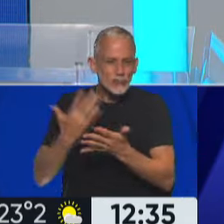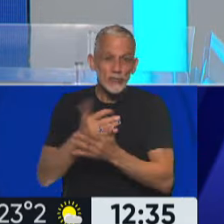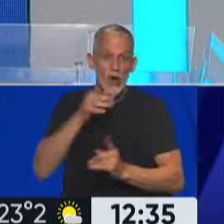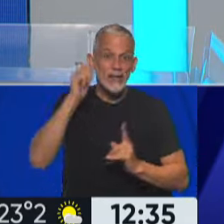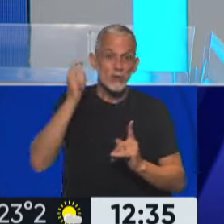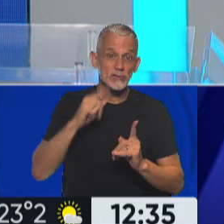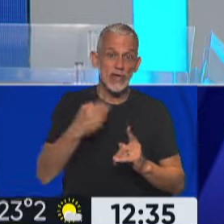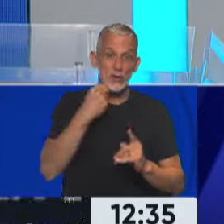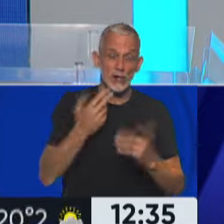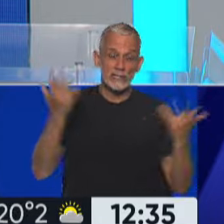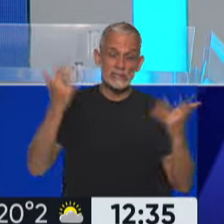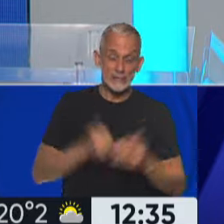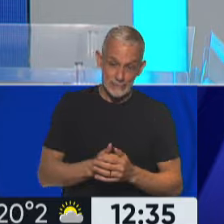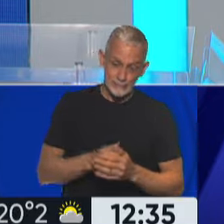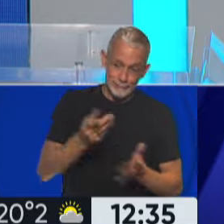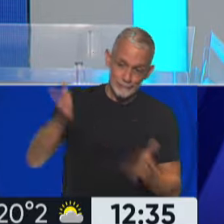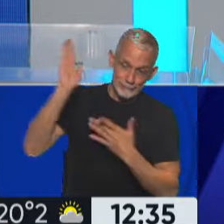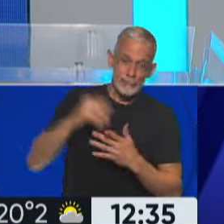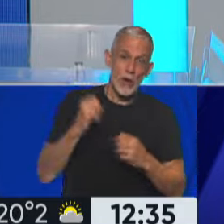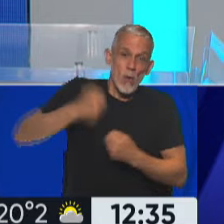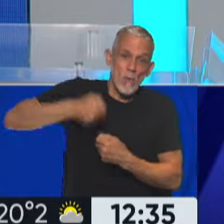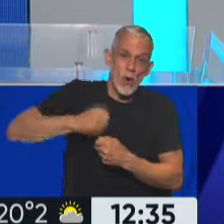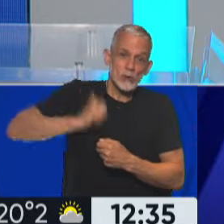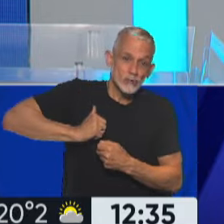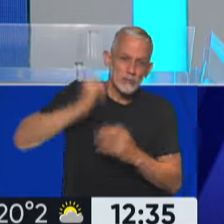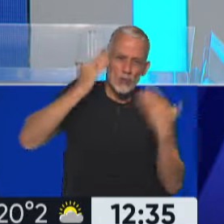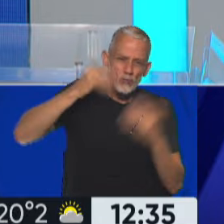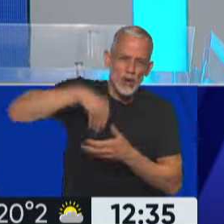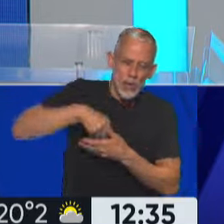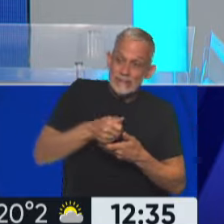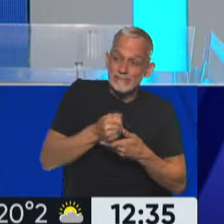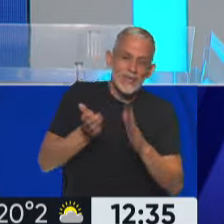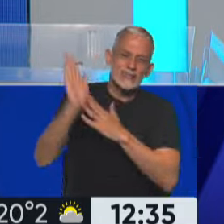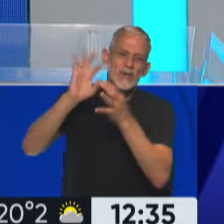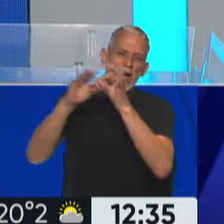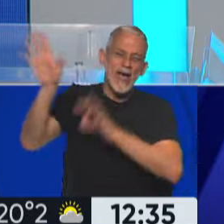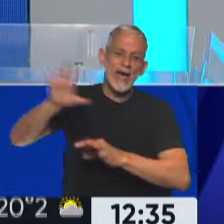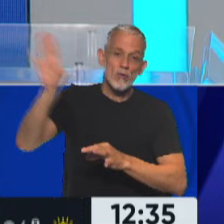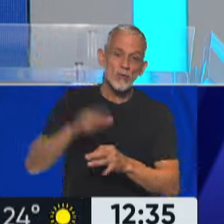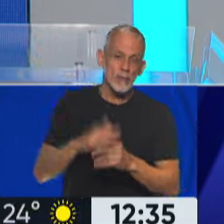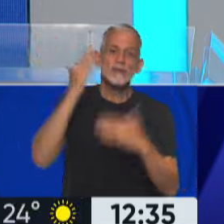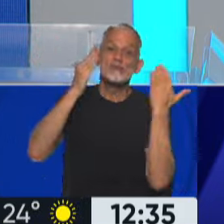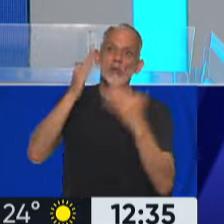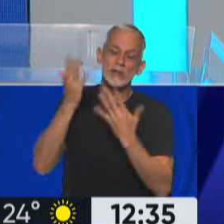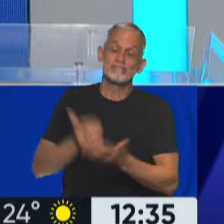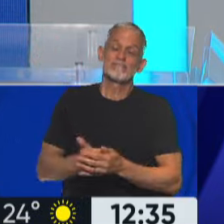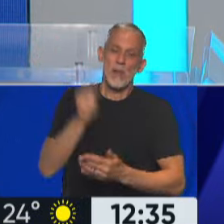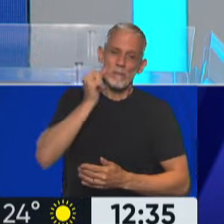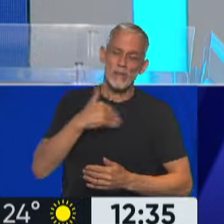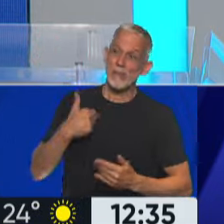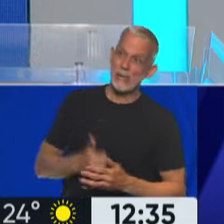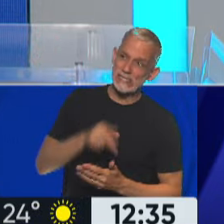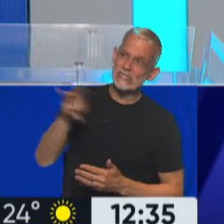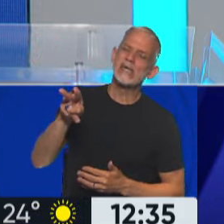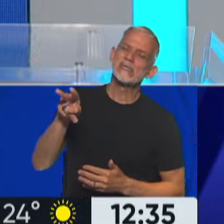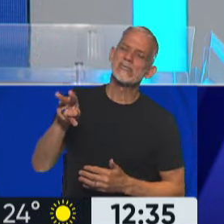14 años cuando vieron que franquito con un bolsito cargado de ilusiones partía al viejo continente para cumplir sus sueños seguramente Ayer cuando